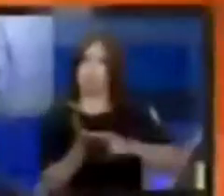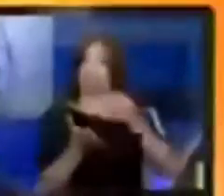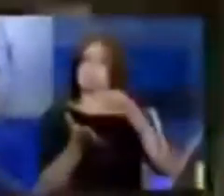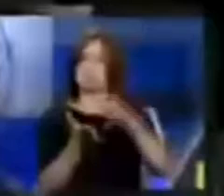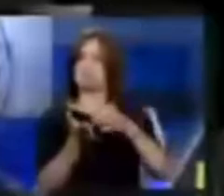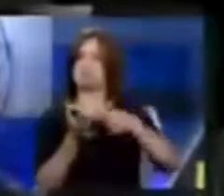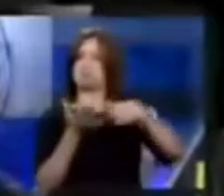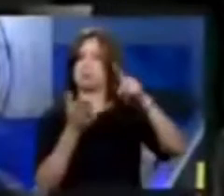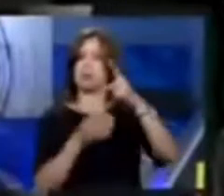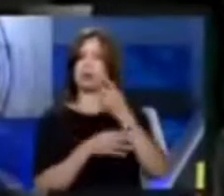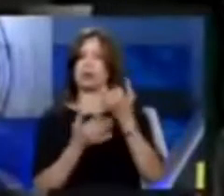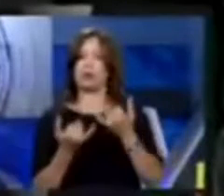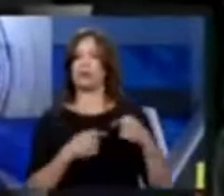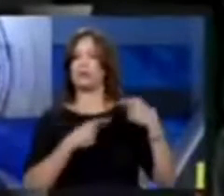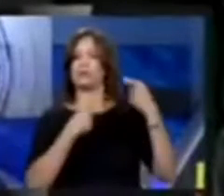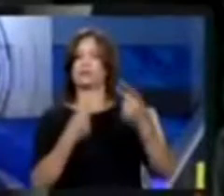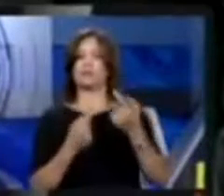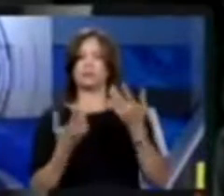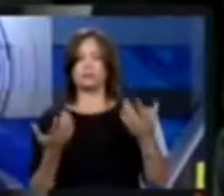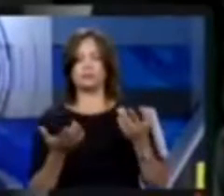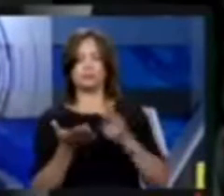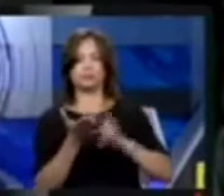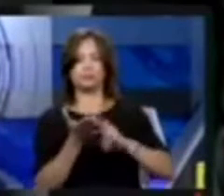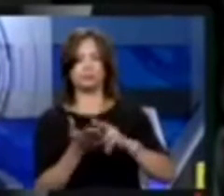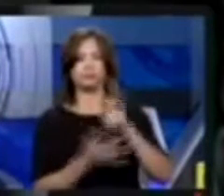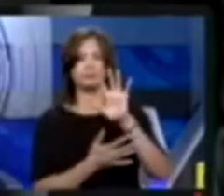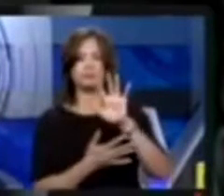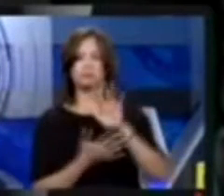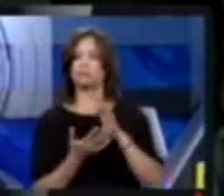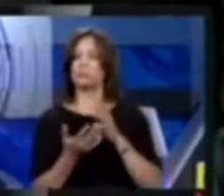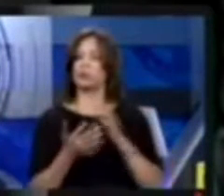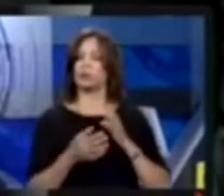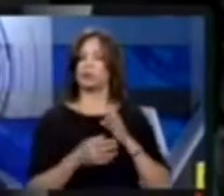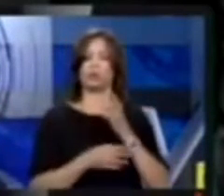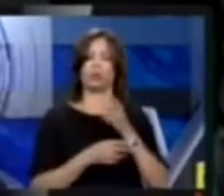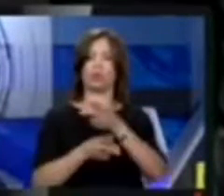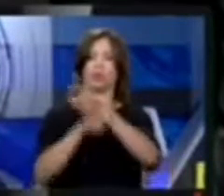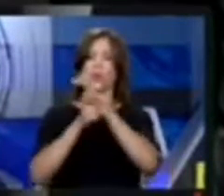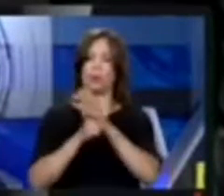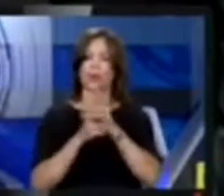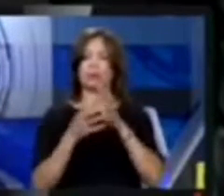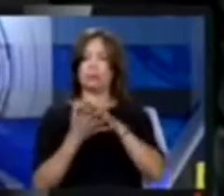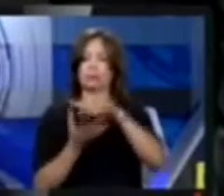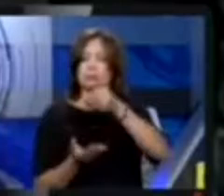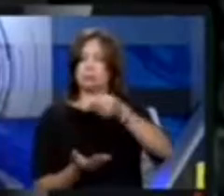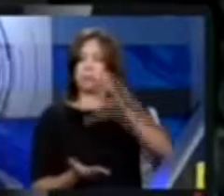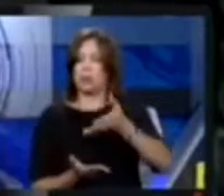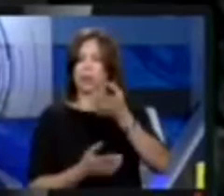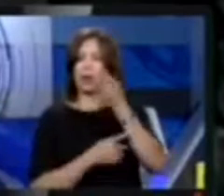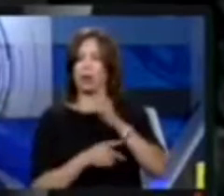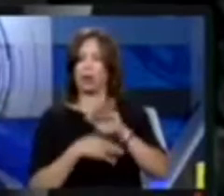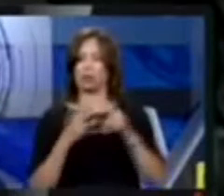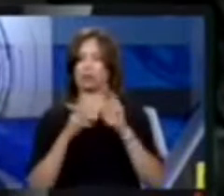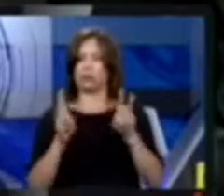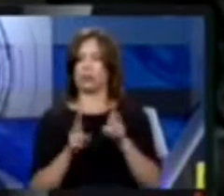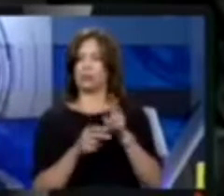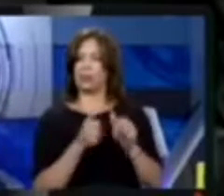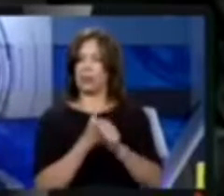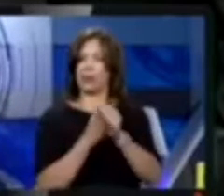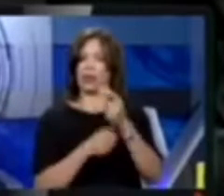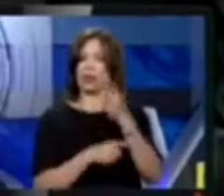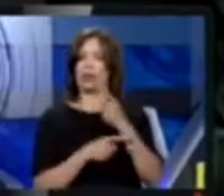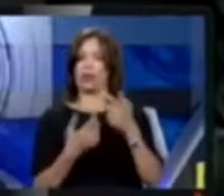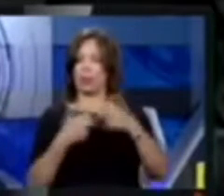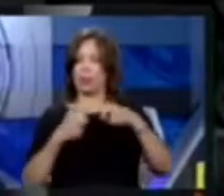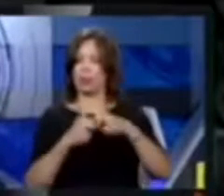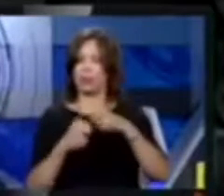dijo que en el día de hoy se quieran aprobar sin comisión un préstamo de tal magnitud y con un tema tan delicado como